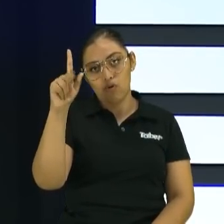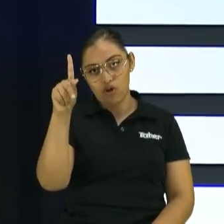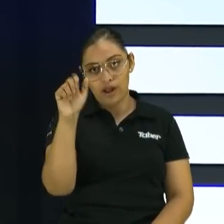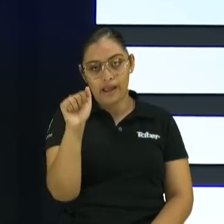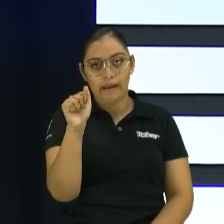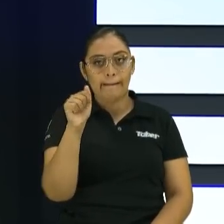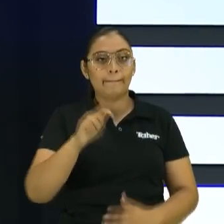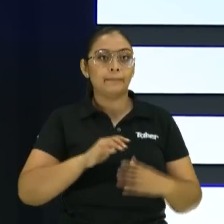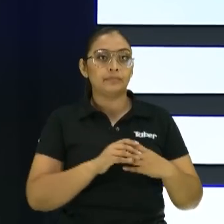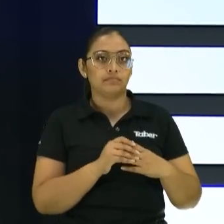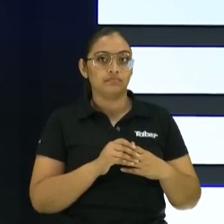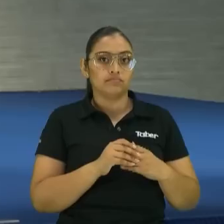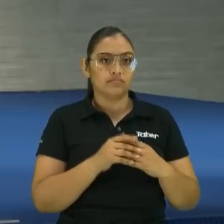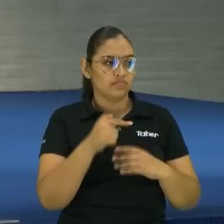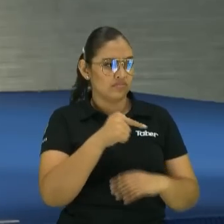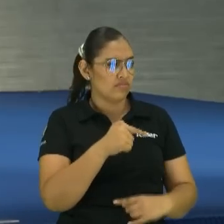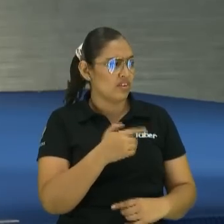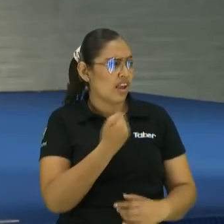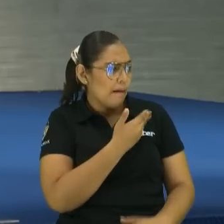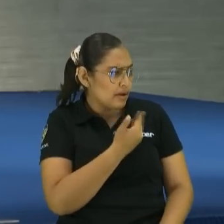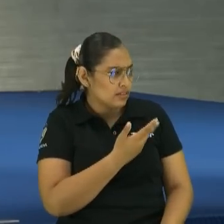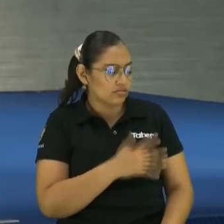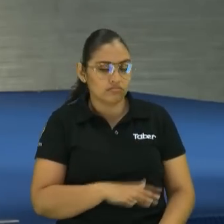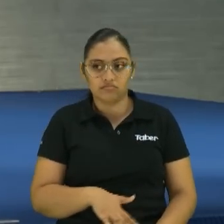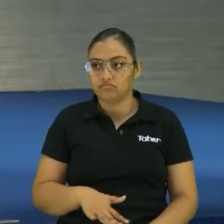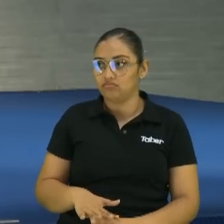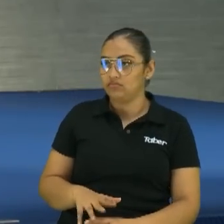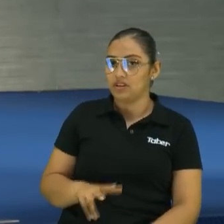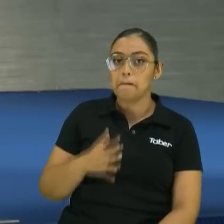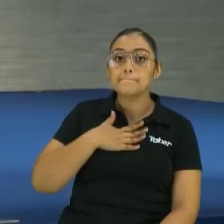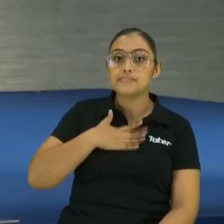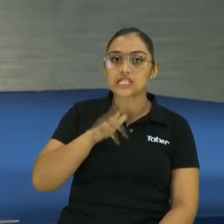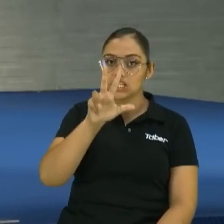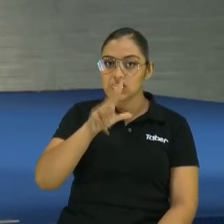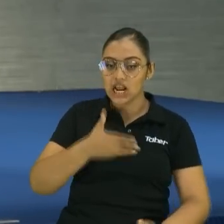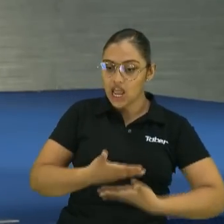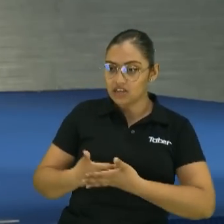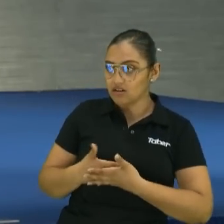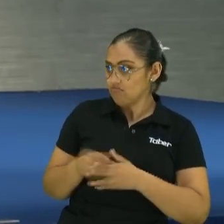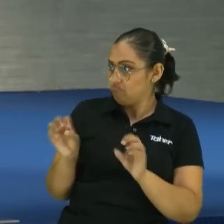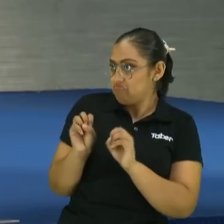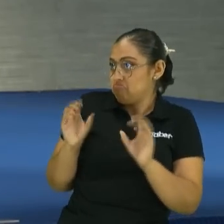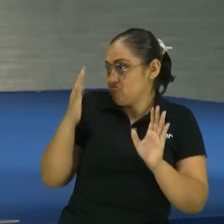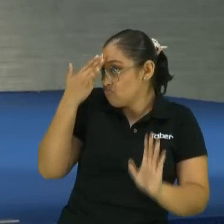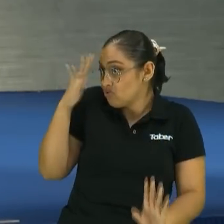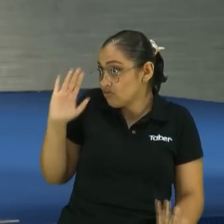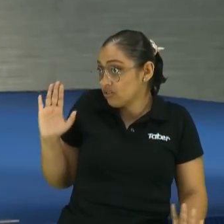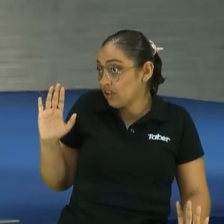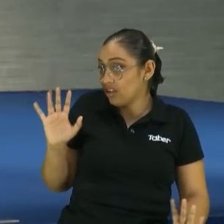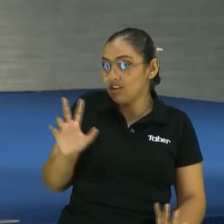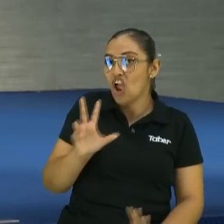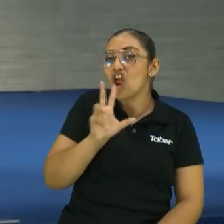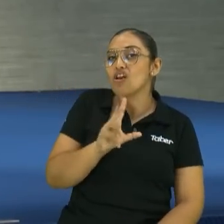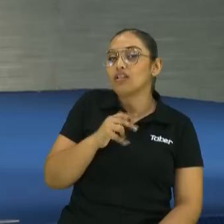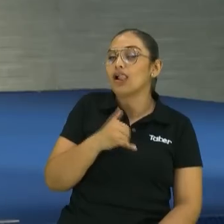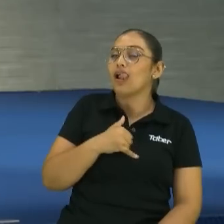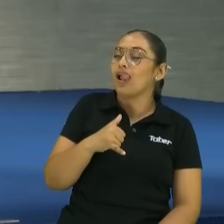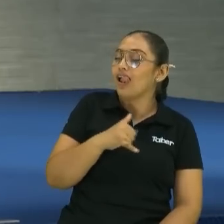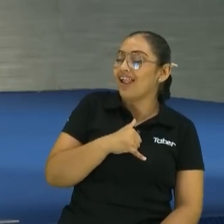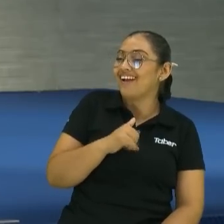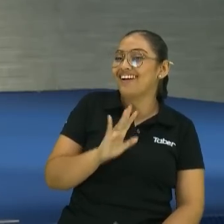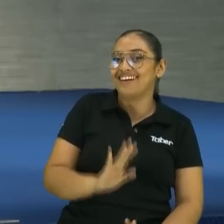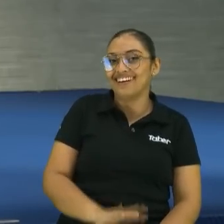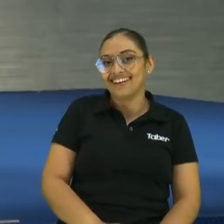quiere nadie de Los Tres Tristes Tigres nadie y los tres a pichinga los tres verdad